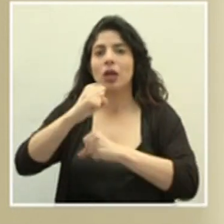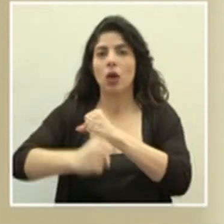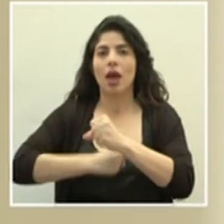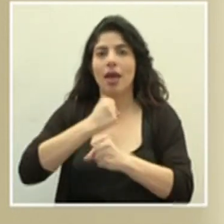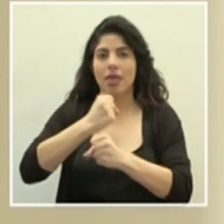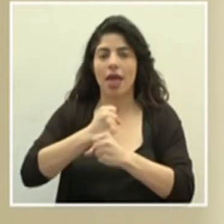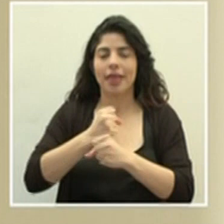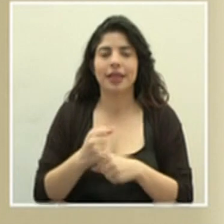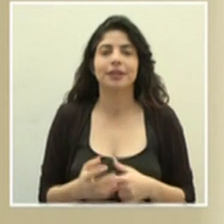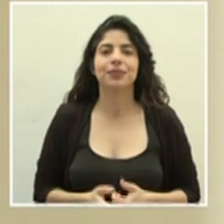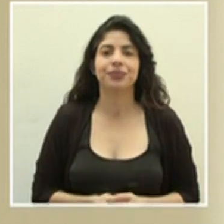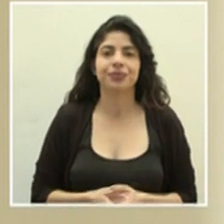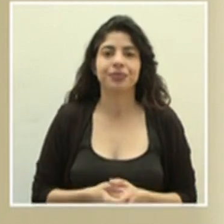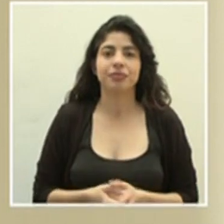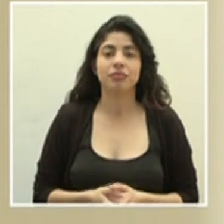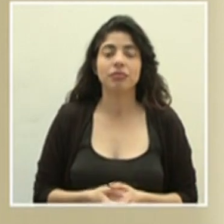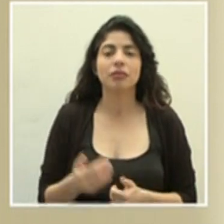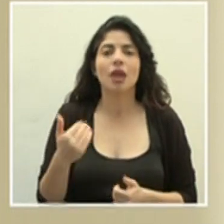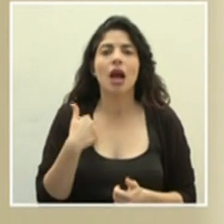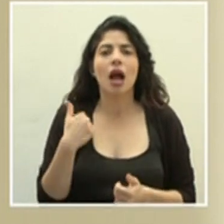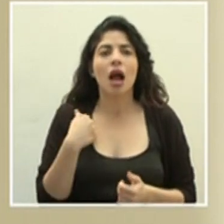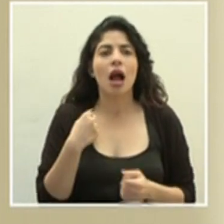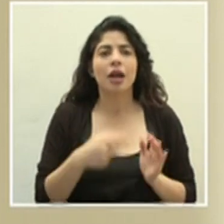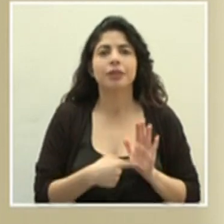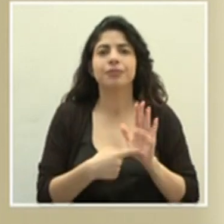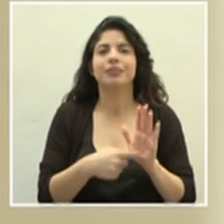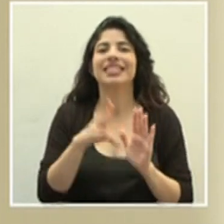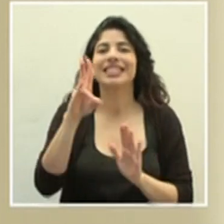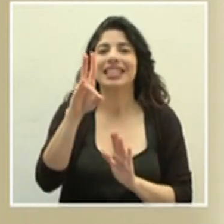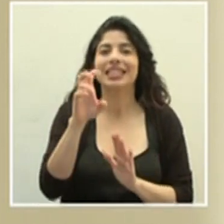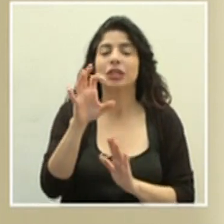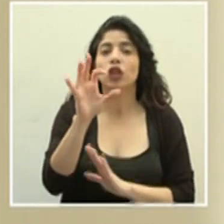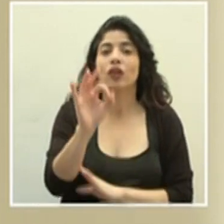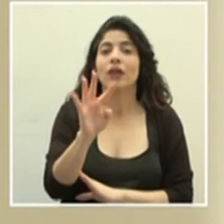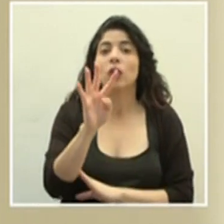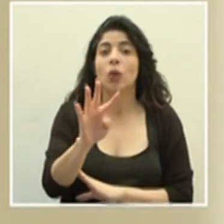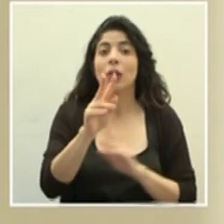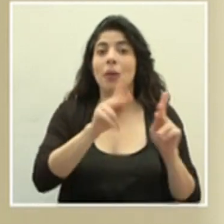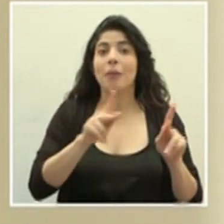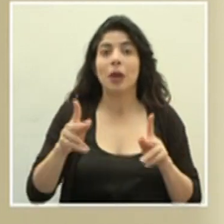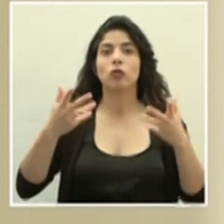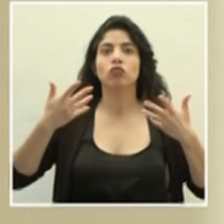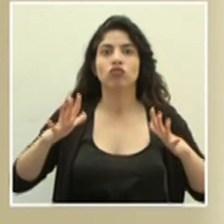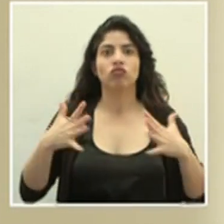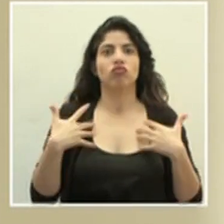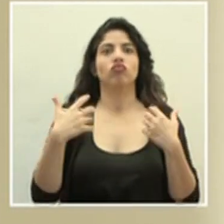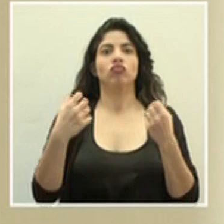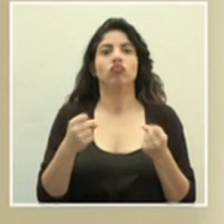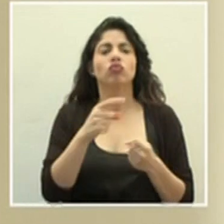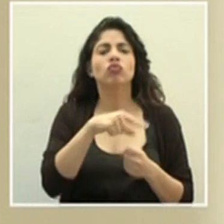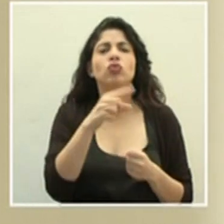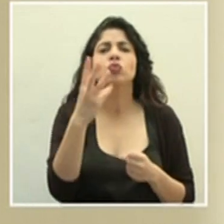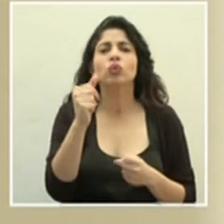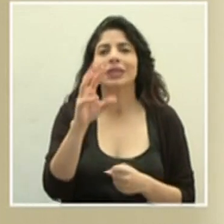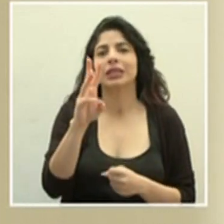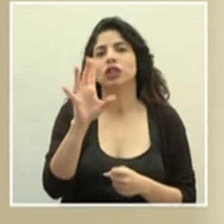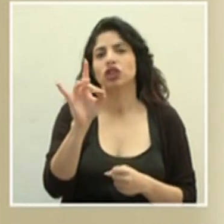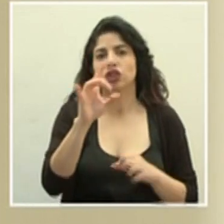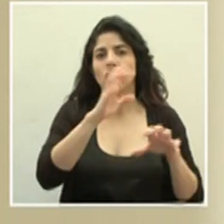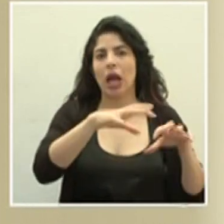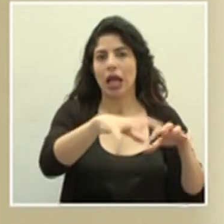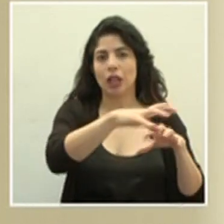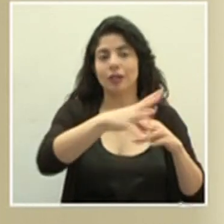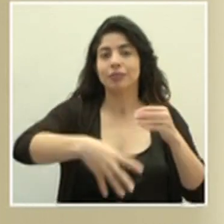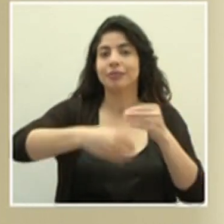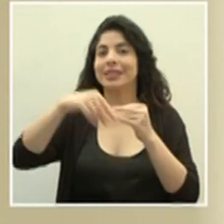edad. Se registran 794 personas recuperadas en 68 cantones. Se